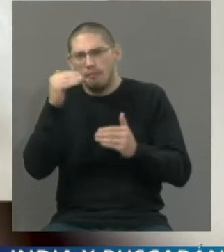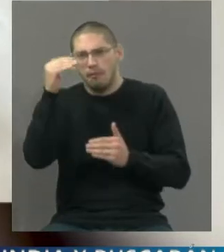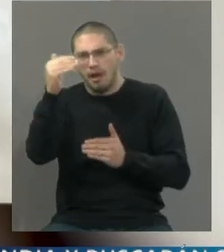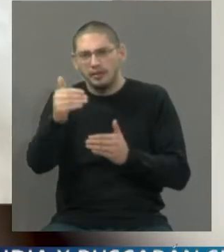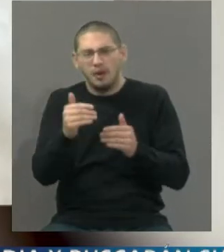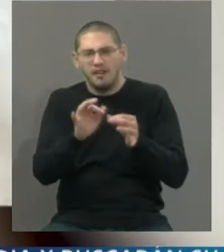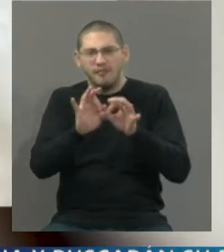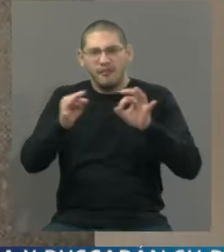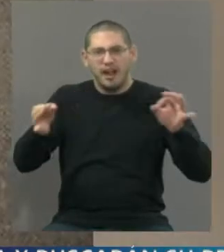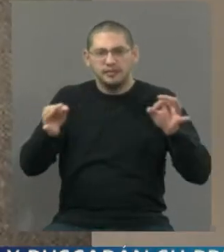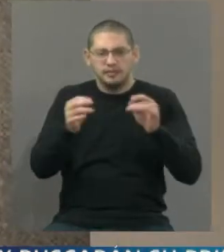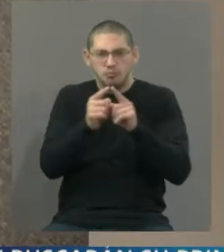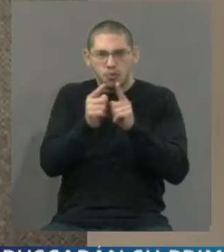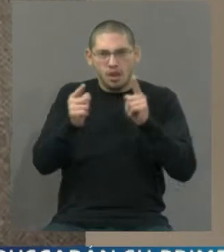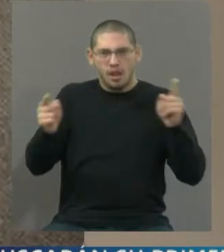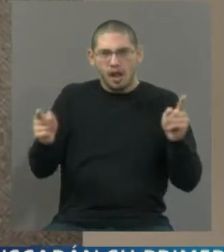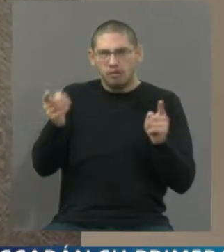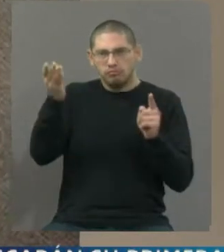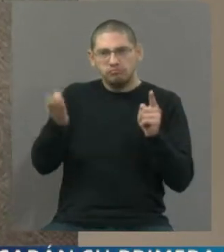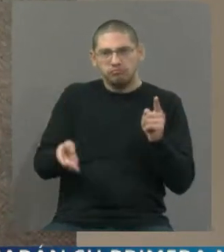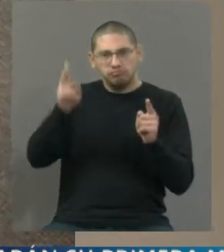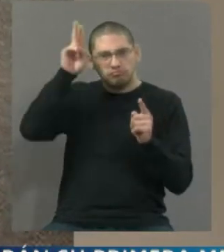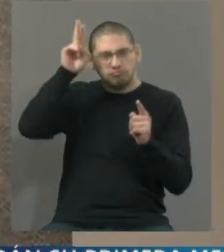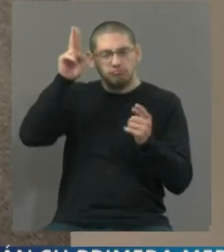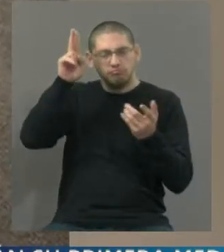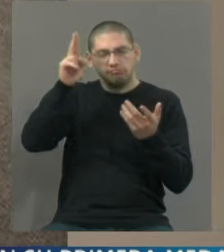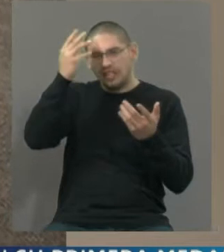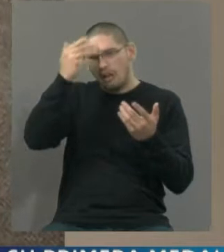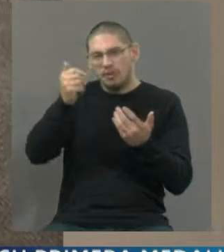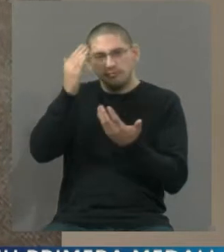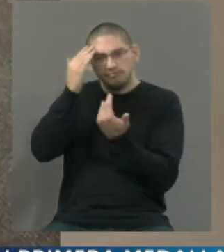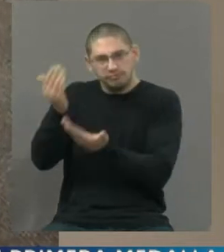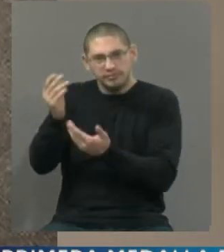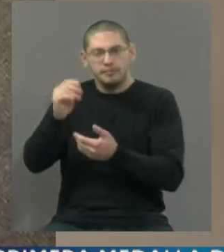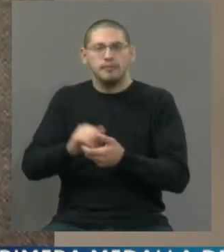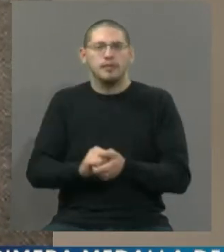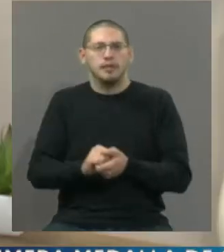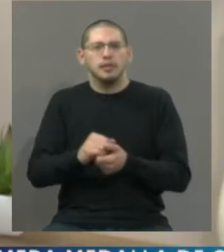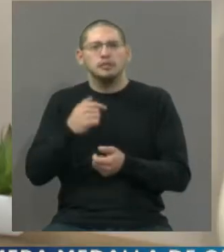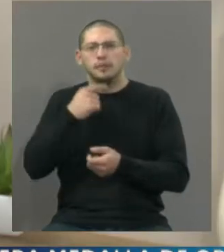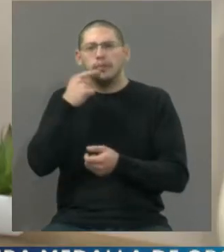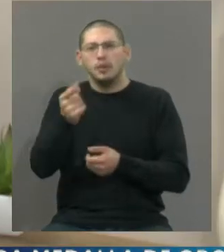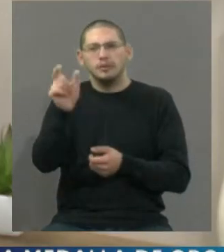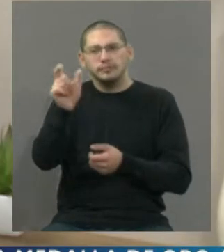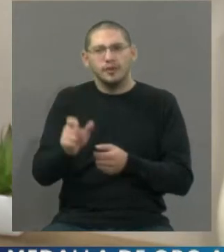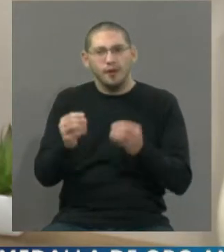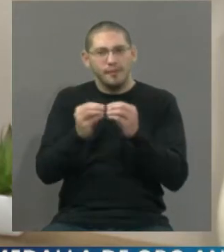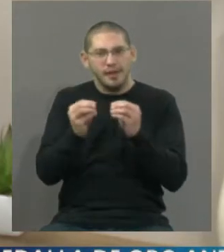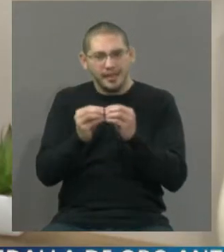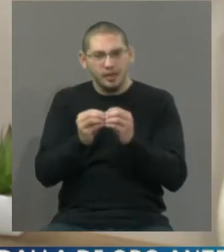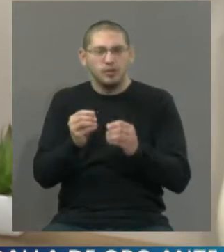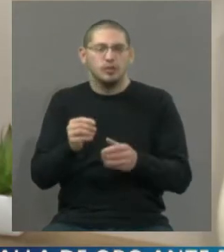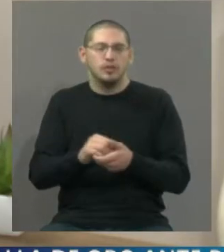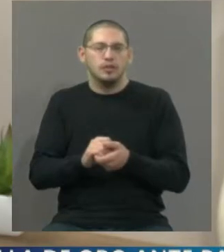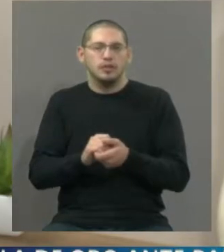frases para calificar a San Martín. Y le voy a preguntar por qué pasa eso a Roberto Tripoloni, que lo tenemos ahí en